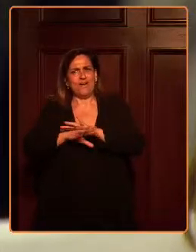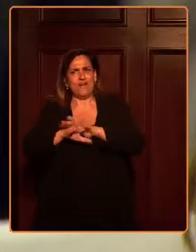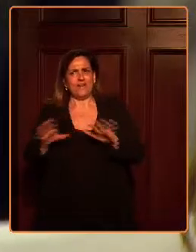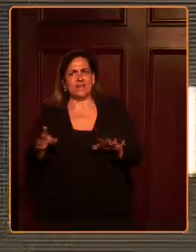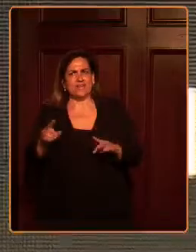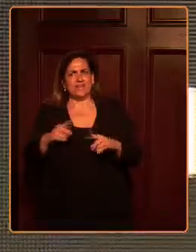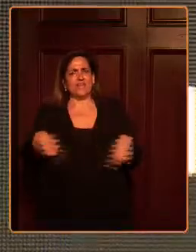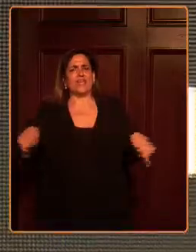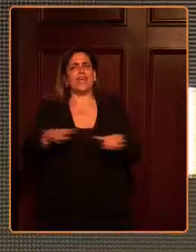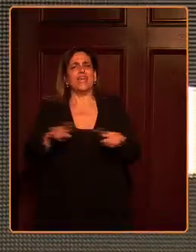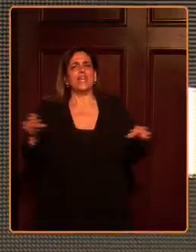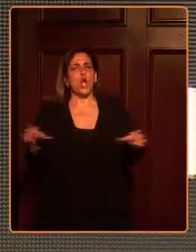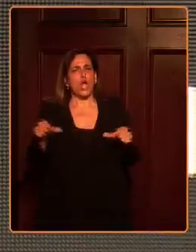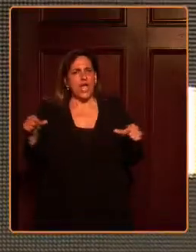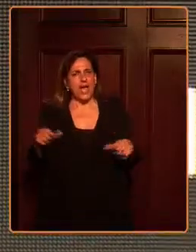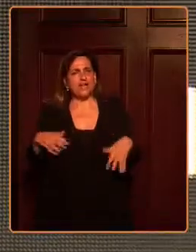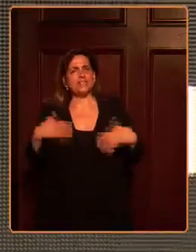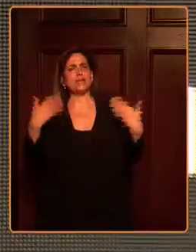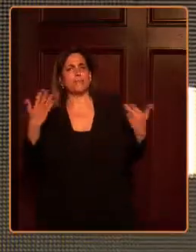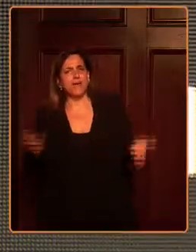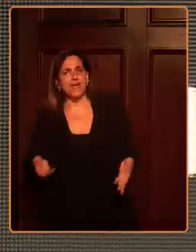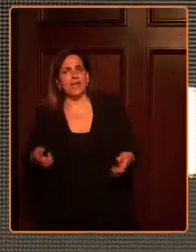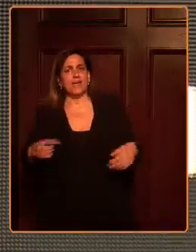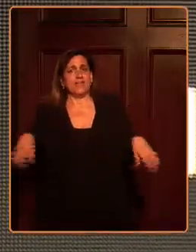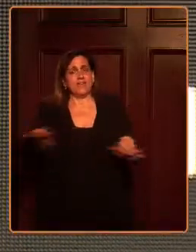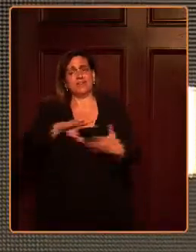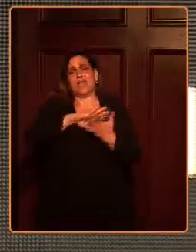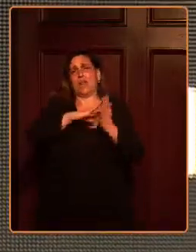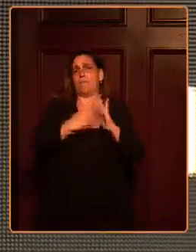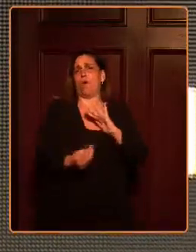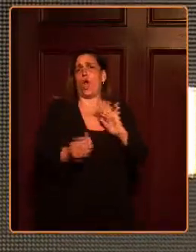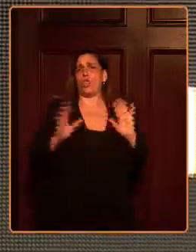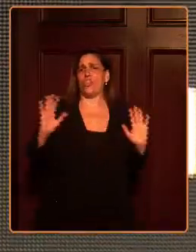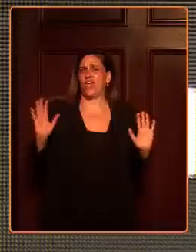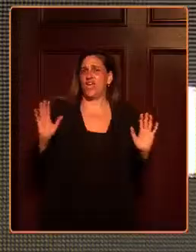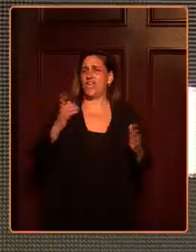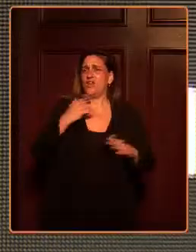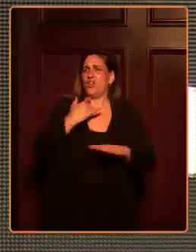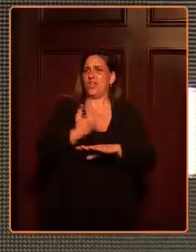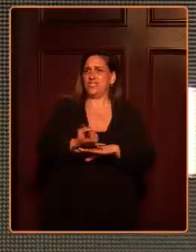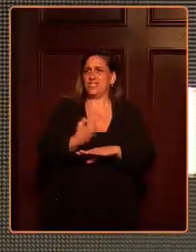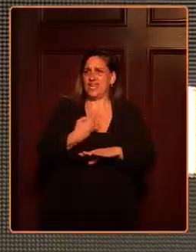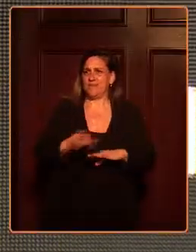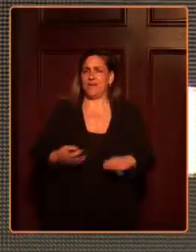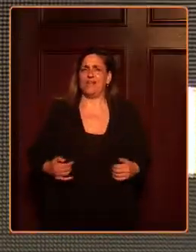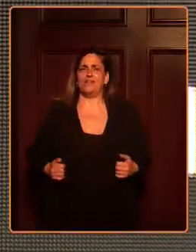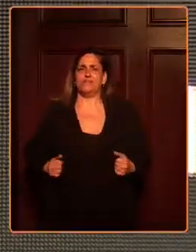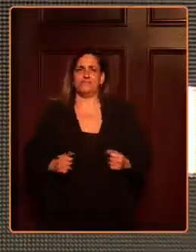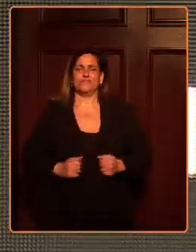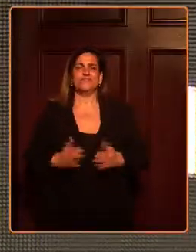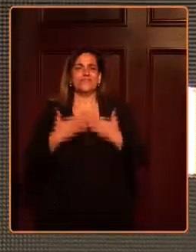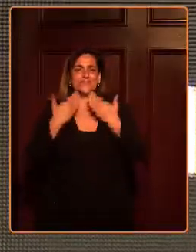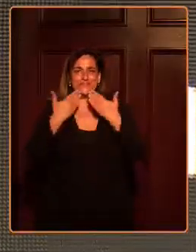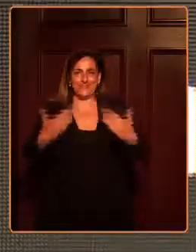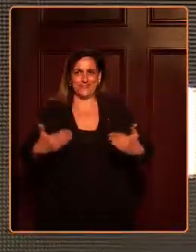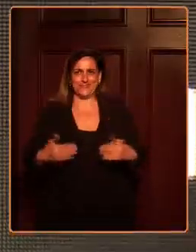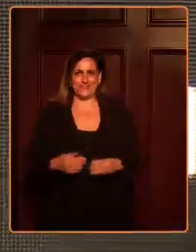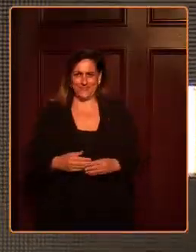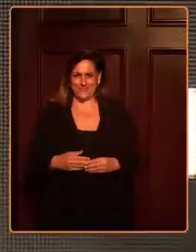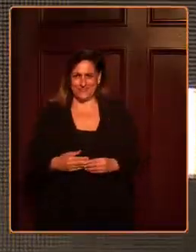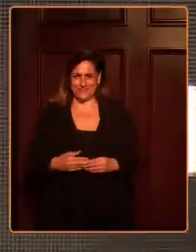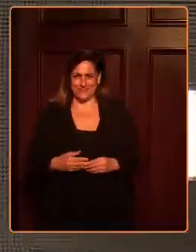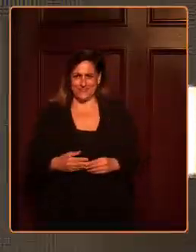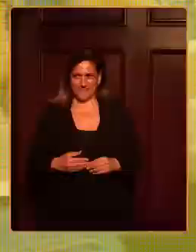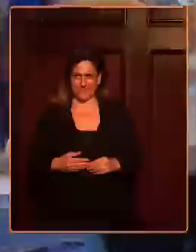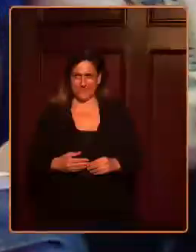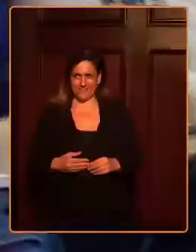es lo que hace la fortaleza y es el modelo de Plan Ceibal que está exportando al mundo. Muchas gracias.